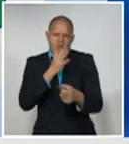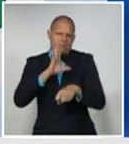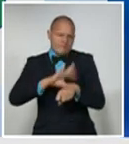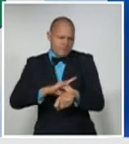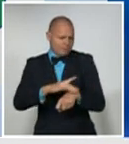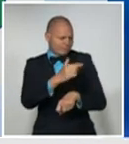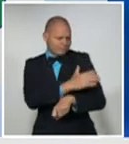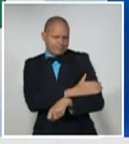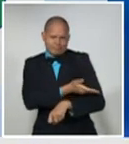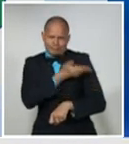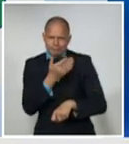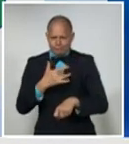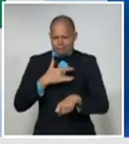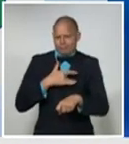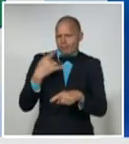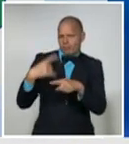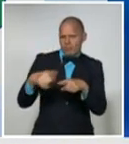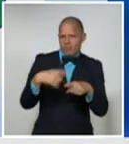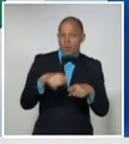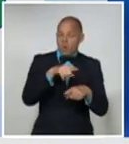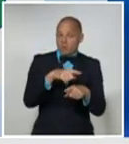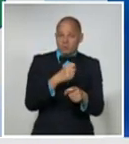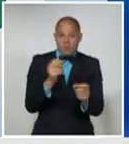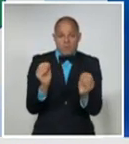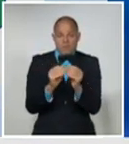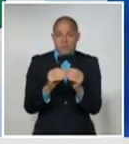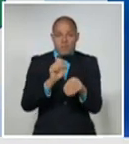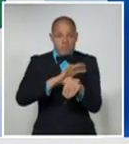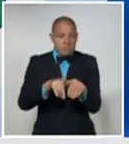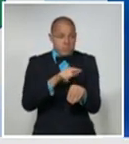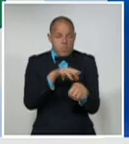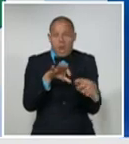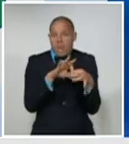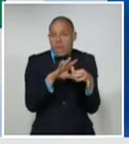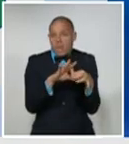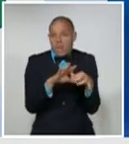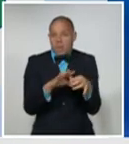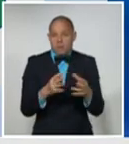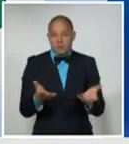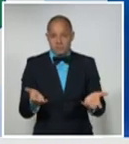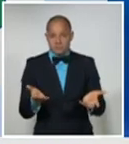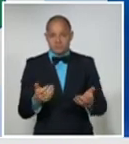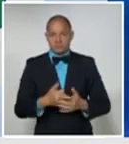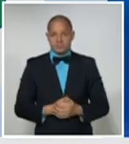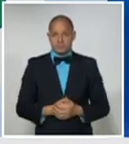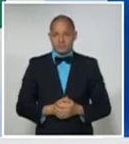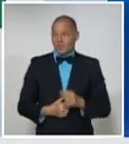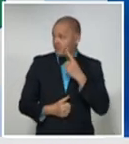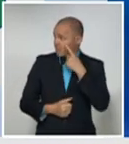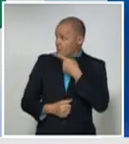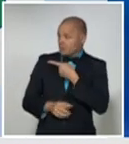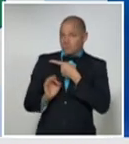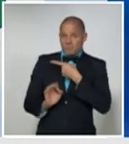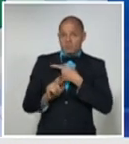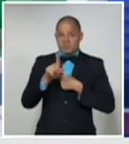los acompañan, pues 162 casos en el día de ayer.